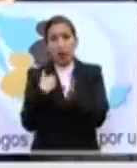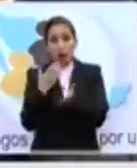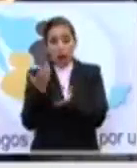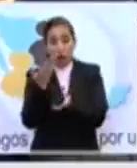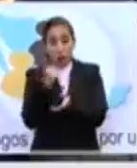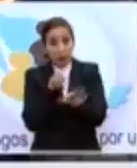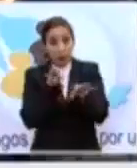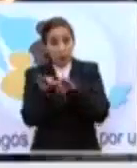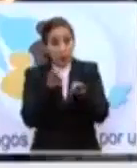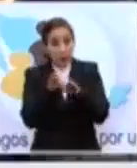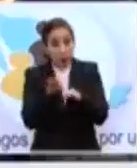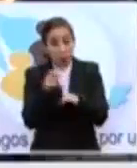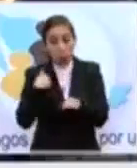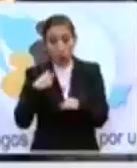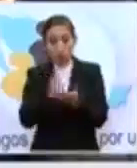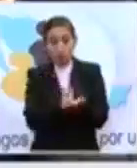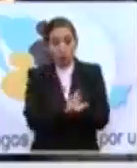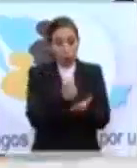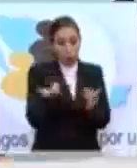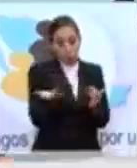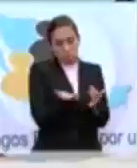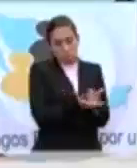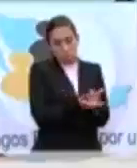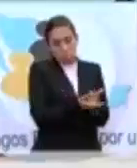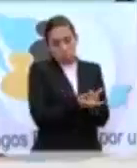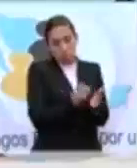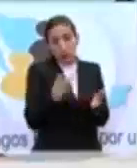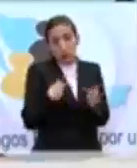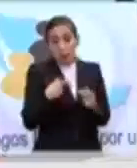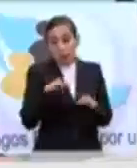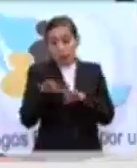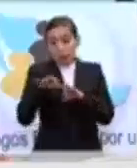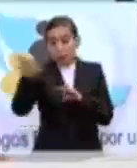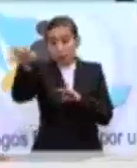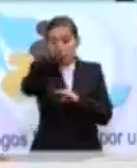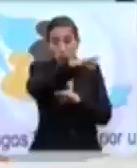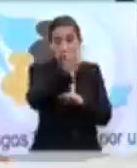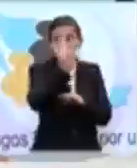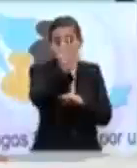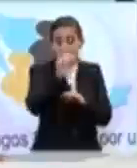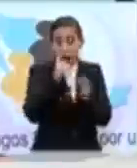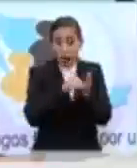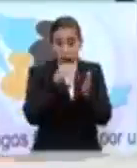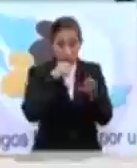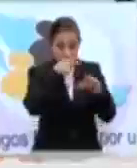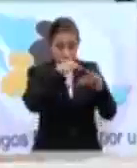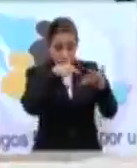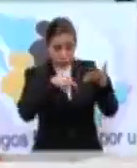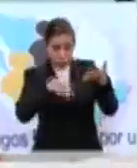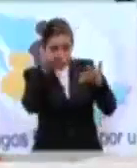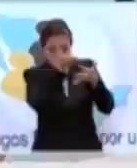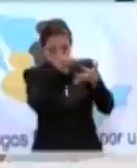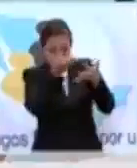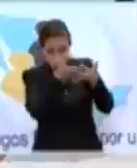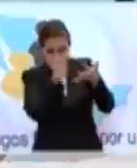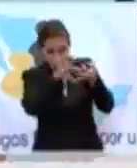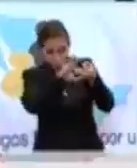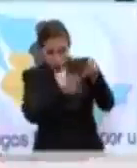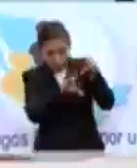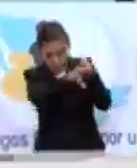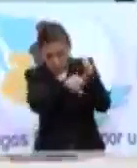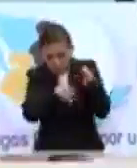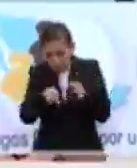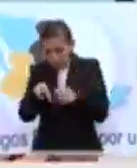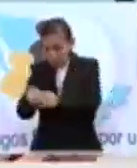desempleo, cuando lo voy a financiar mochándole a todo trabajador de los 5 puntos del Fondo para Vivienda, le voy a mochar 3?